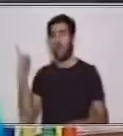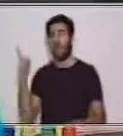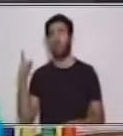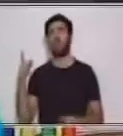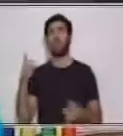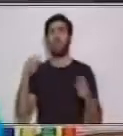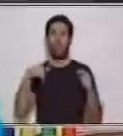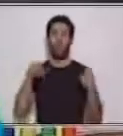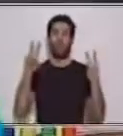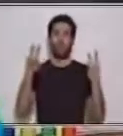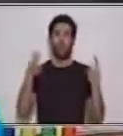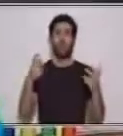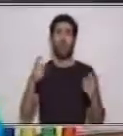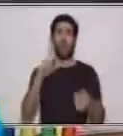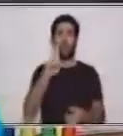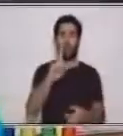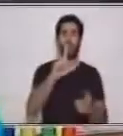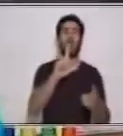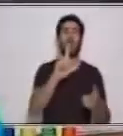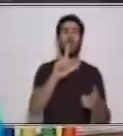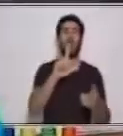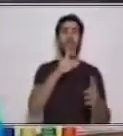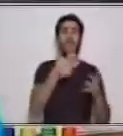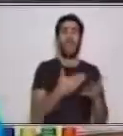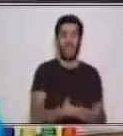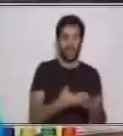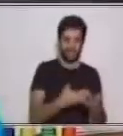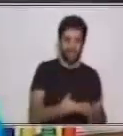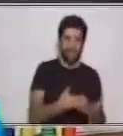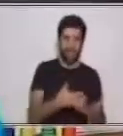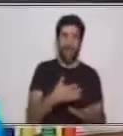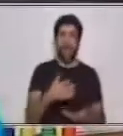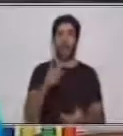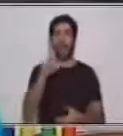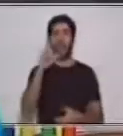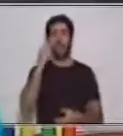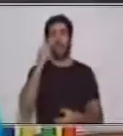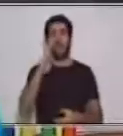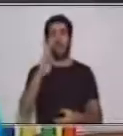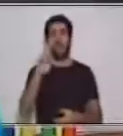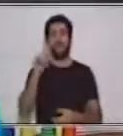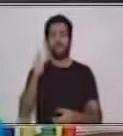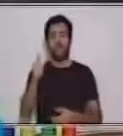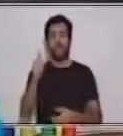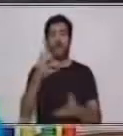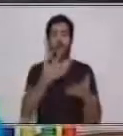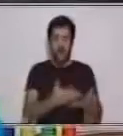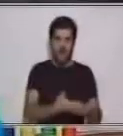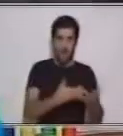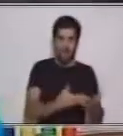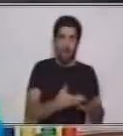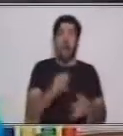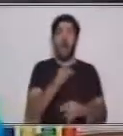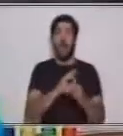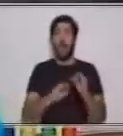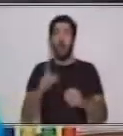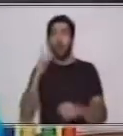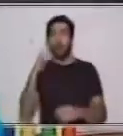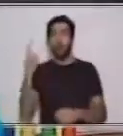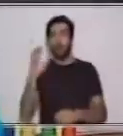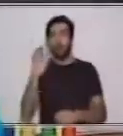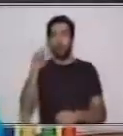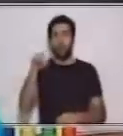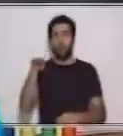solamente onzas y libras. Muy bien, si tú quieres hacer alguna anotación importante, puedes iniciarlo haciendo de la siguiente